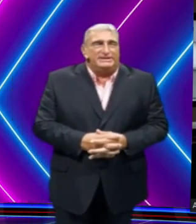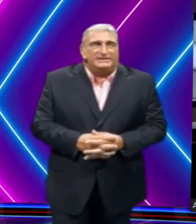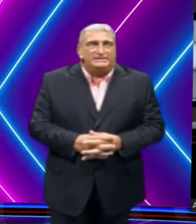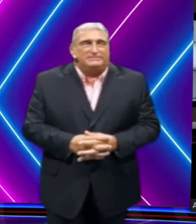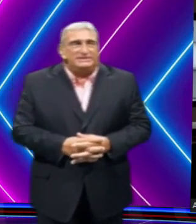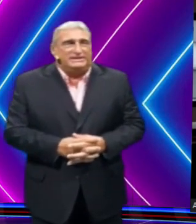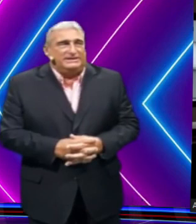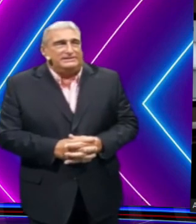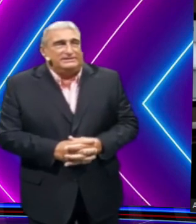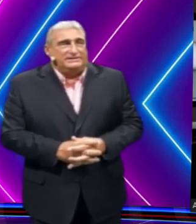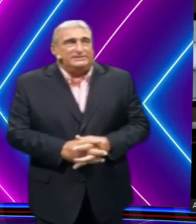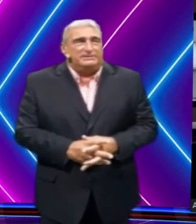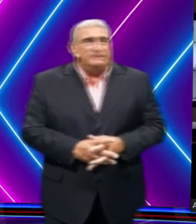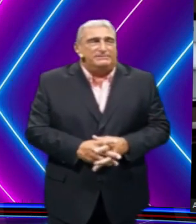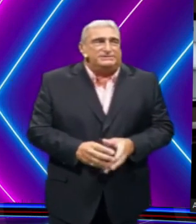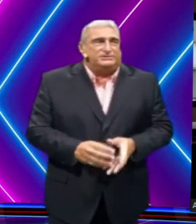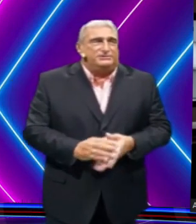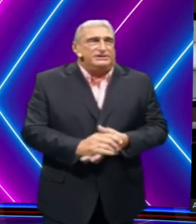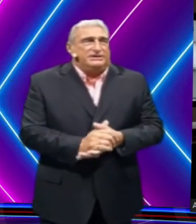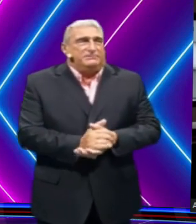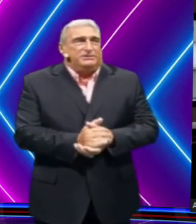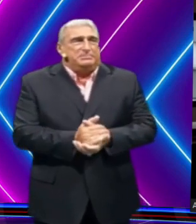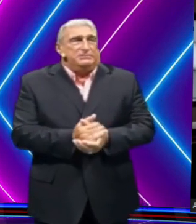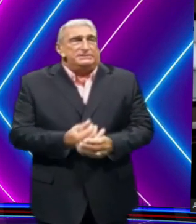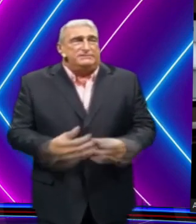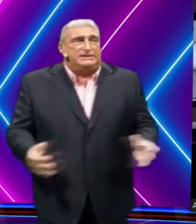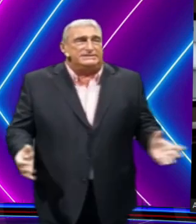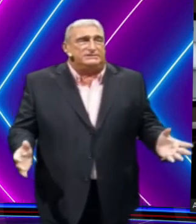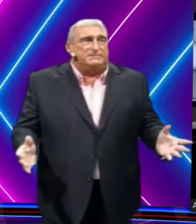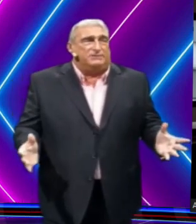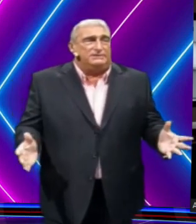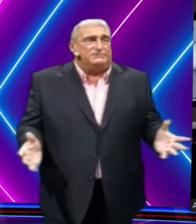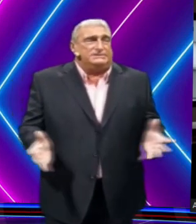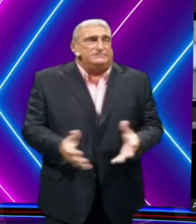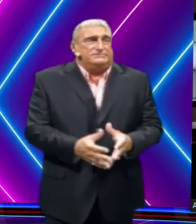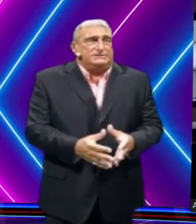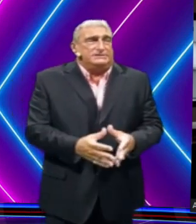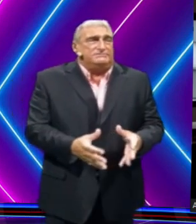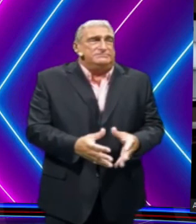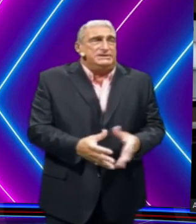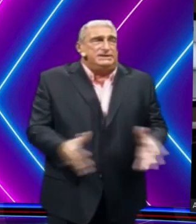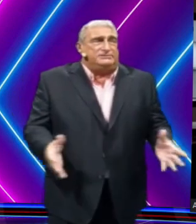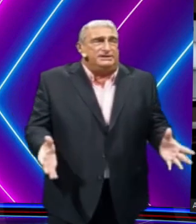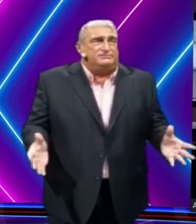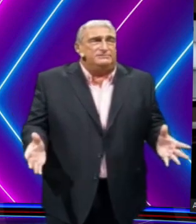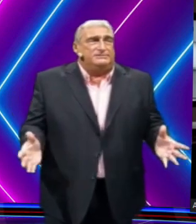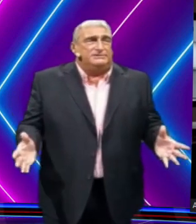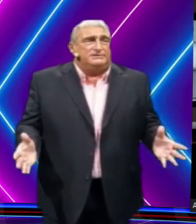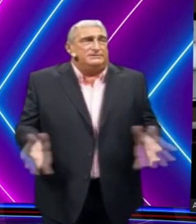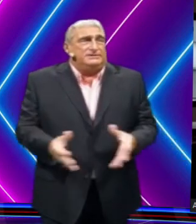siempre, gracias por salir. Te mando un Cariño abrazo grande, y bueno, espero Pedro. verte un día si tomamos algo, qué sé yo, no sé, un vinito,